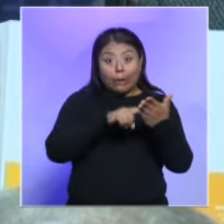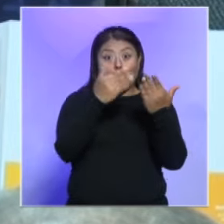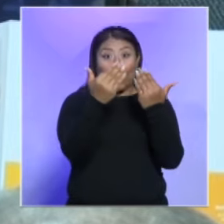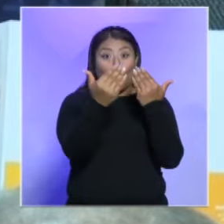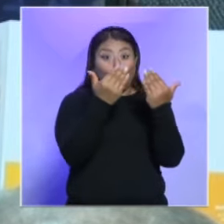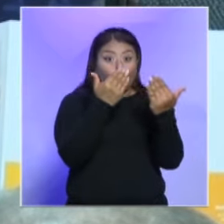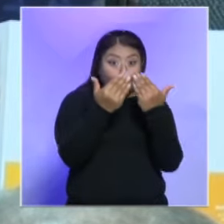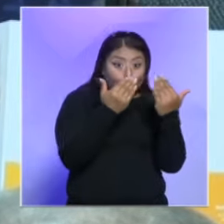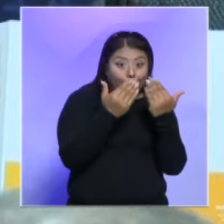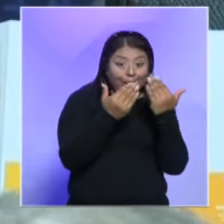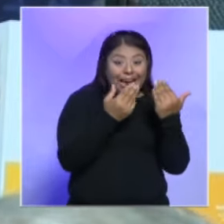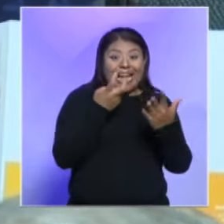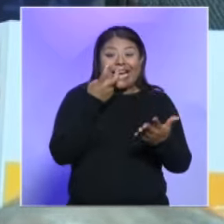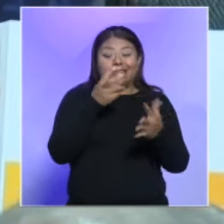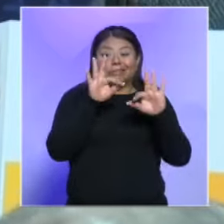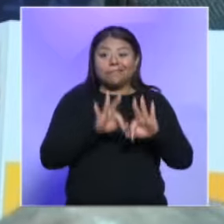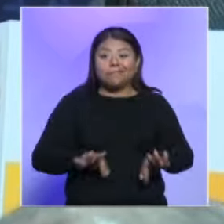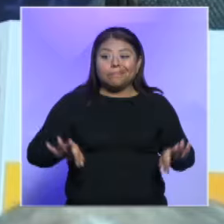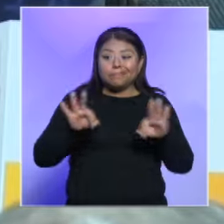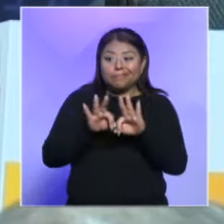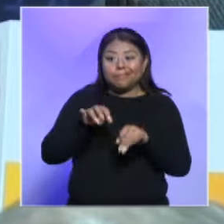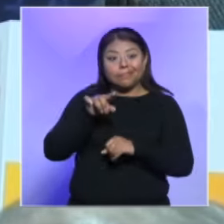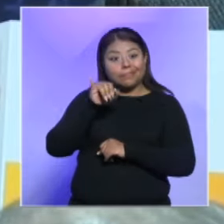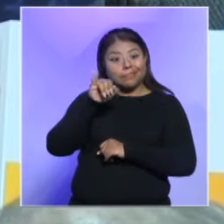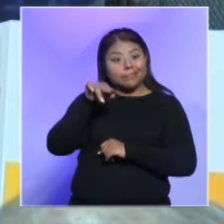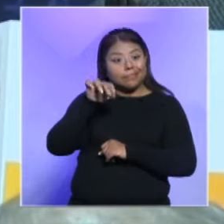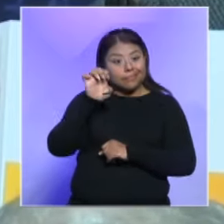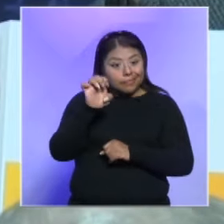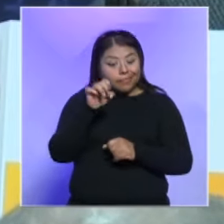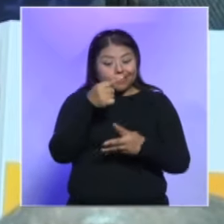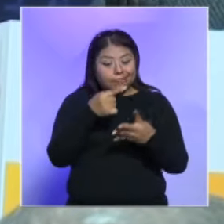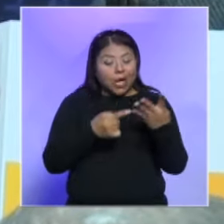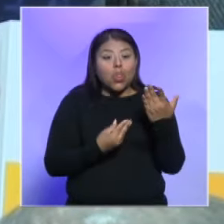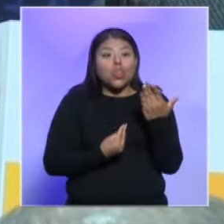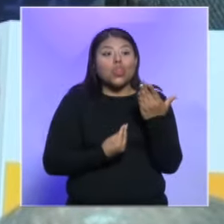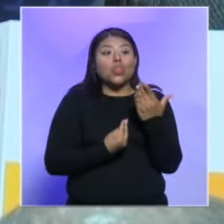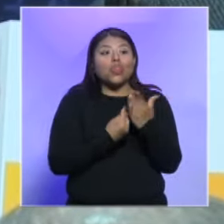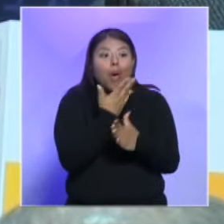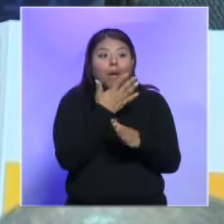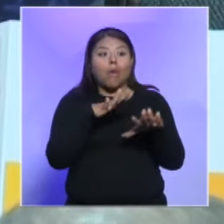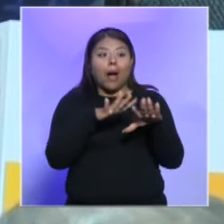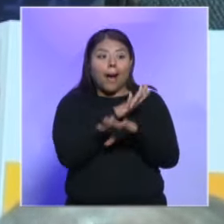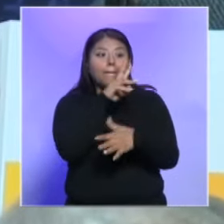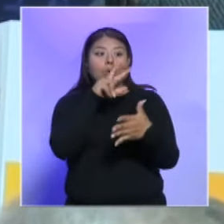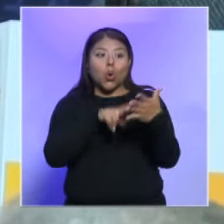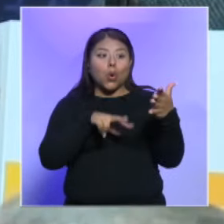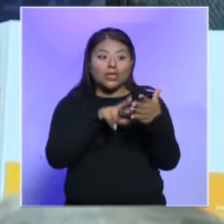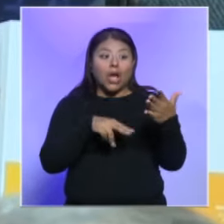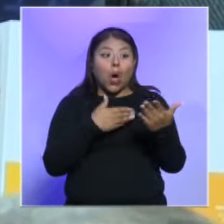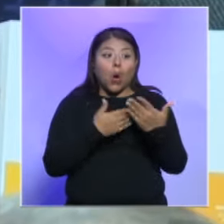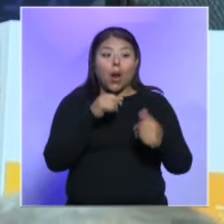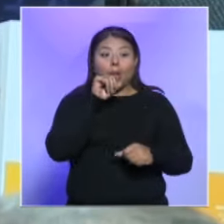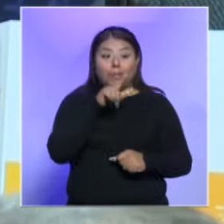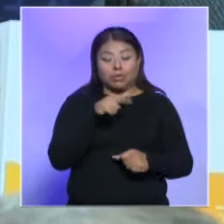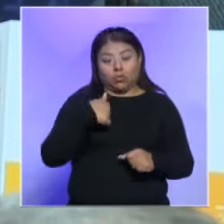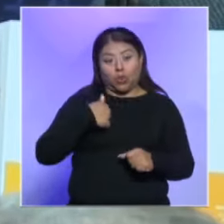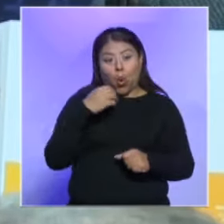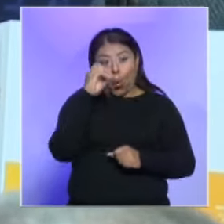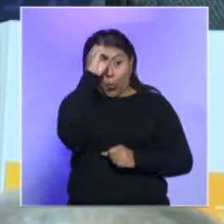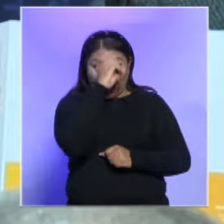delinee adecuadamente con cada uno de los listados nominales, que es lo que me parece adecuado utilizar, y con el tiempo